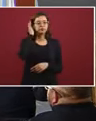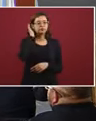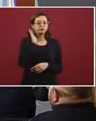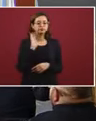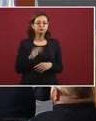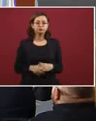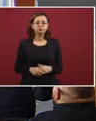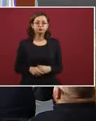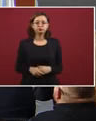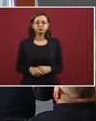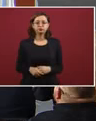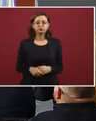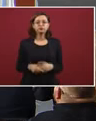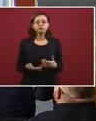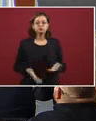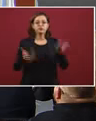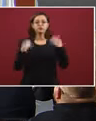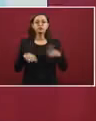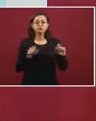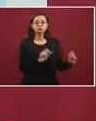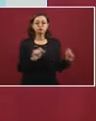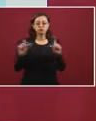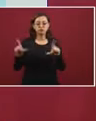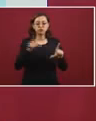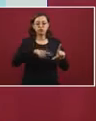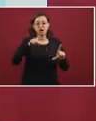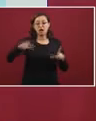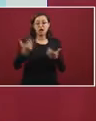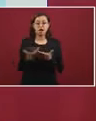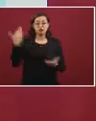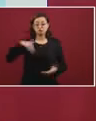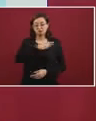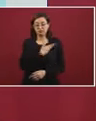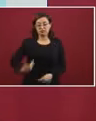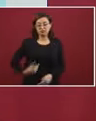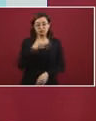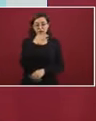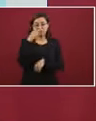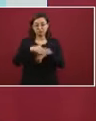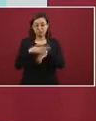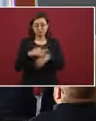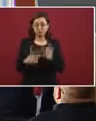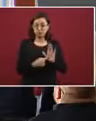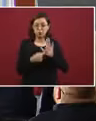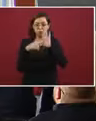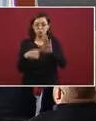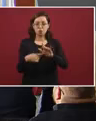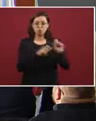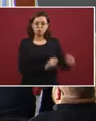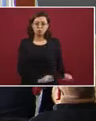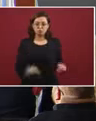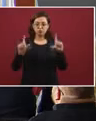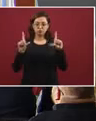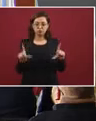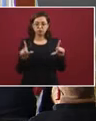Vamos a presentar una gráfica que anunció el señor presidente y que la realizamos, esta